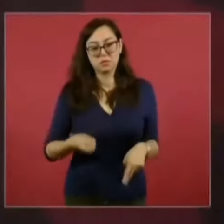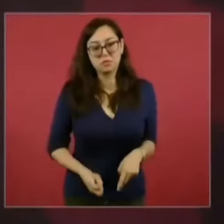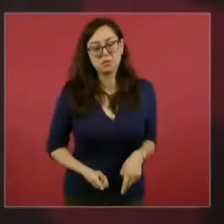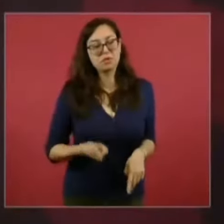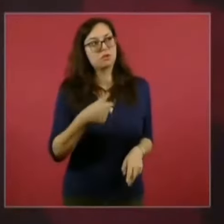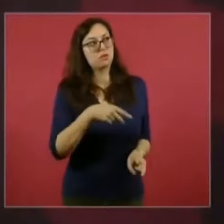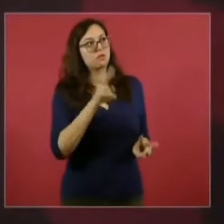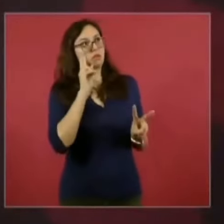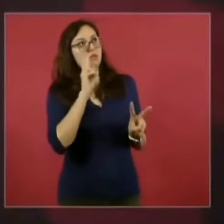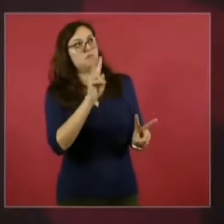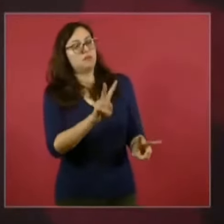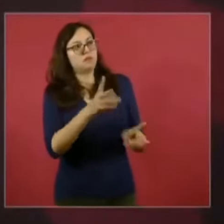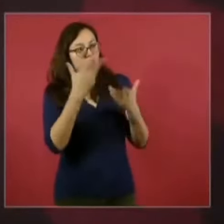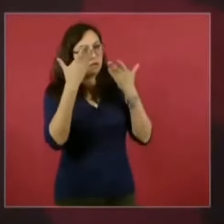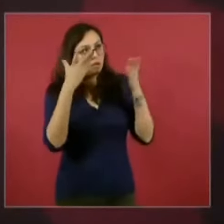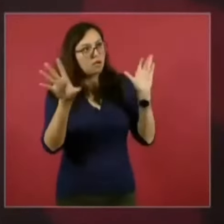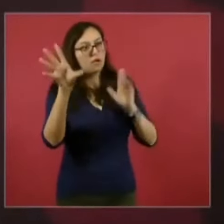Aquí